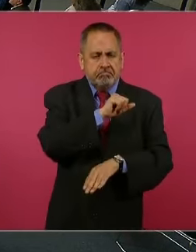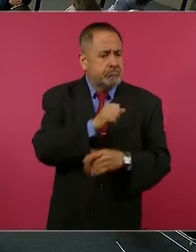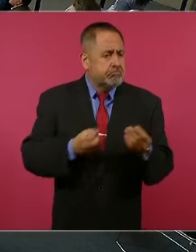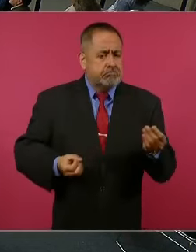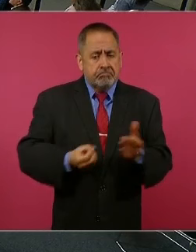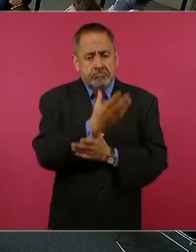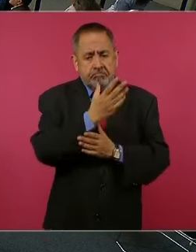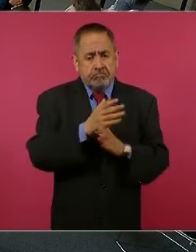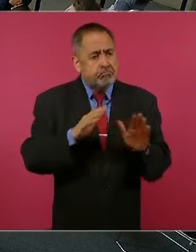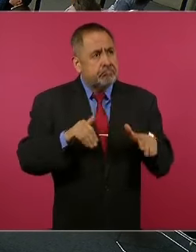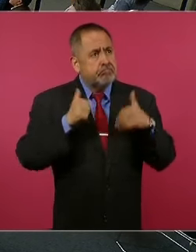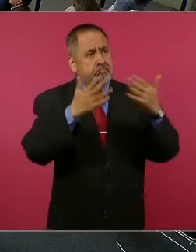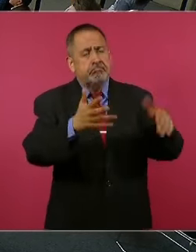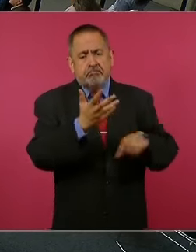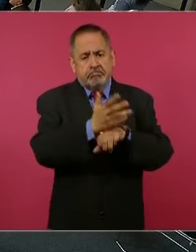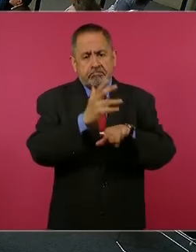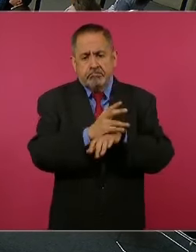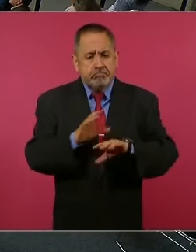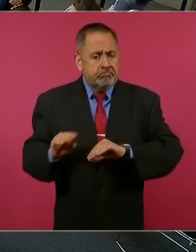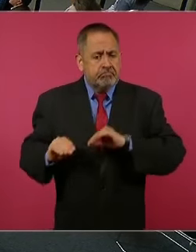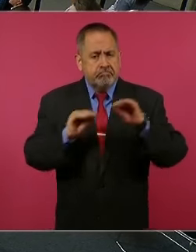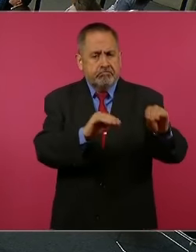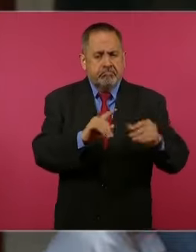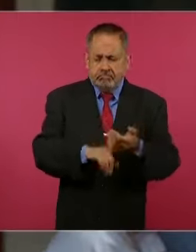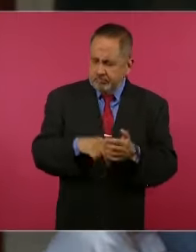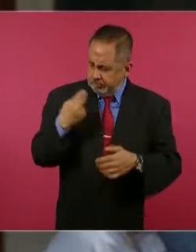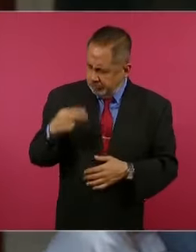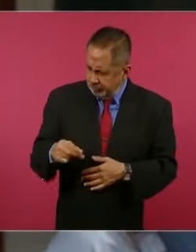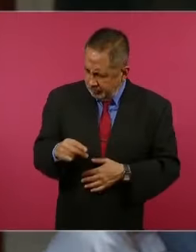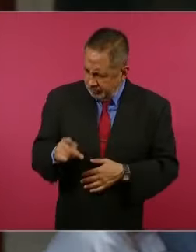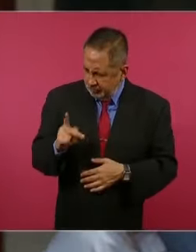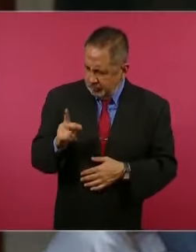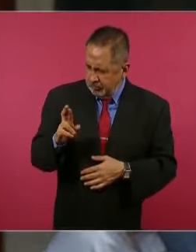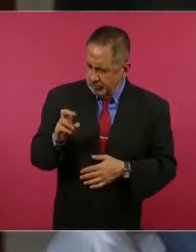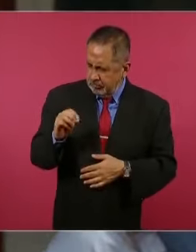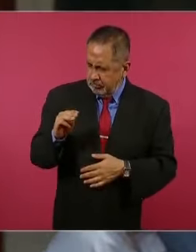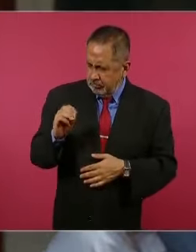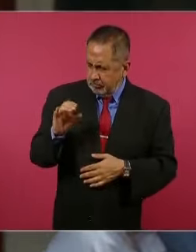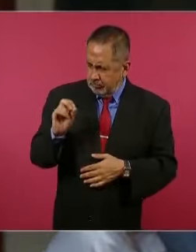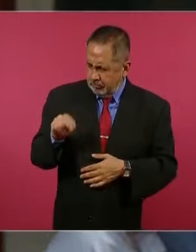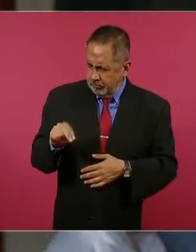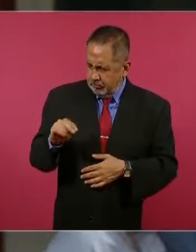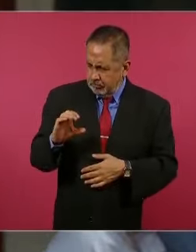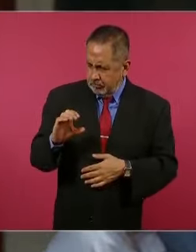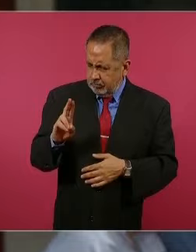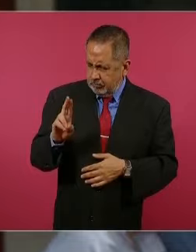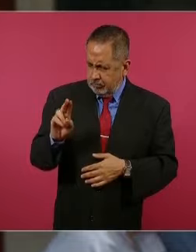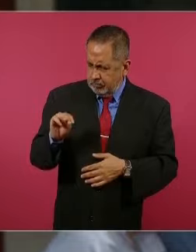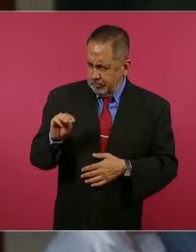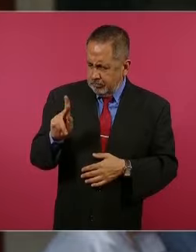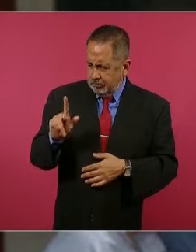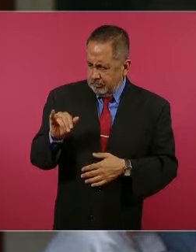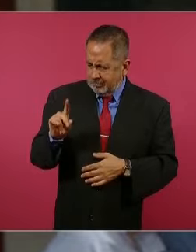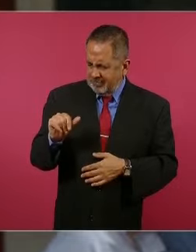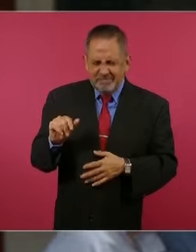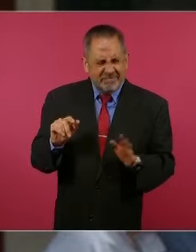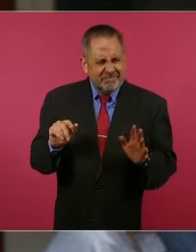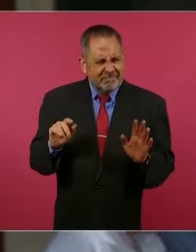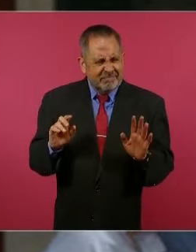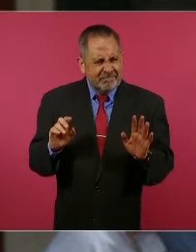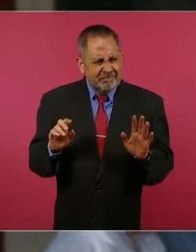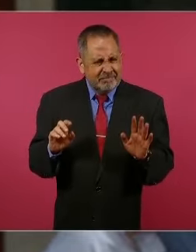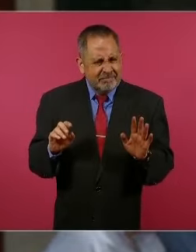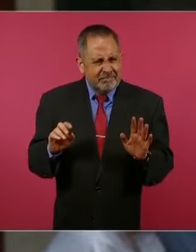frontera y se fue a los Estados Unidos se llama promociones cumplidas sadb la la compañía parece que ahora le